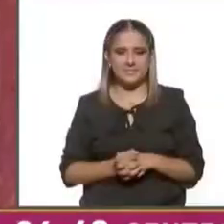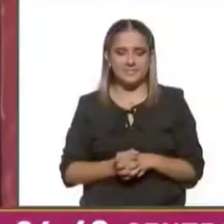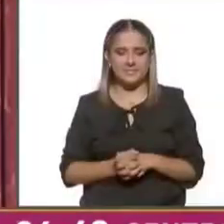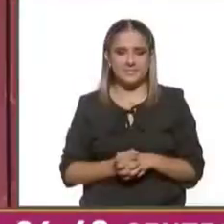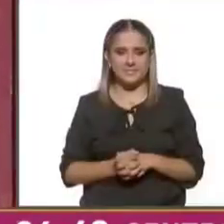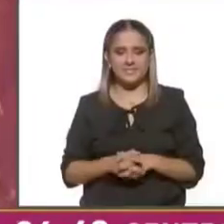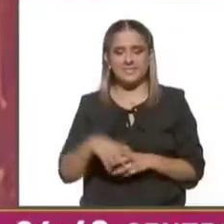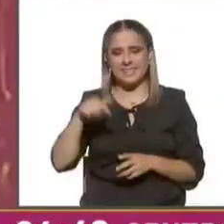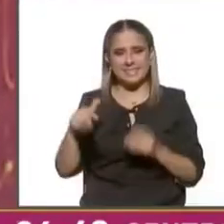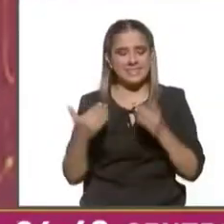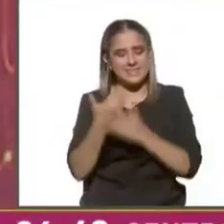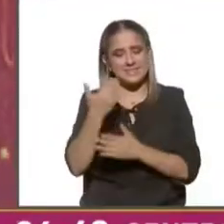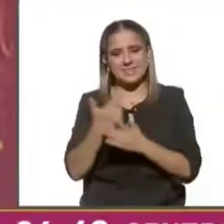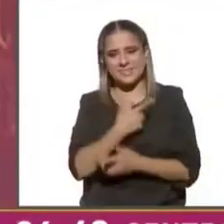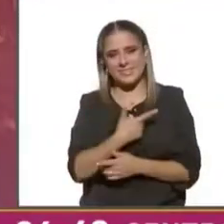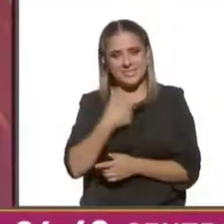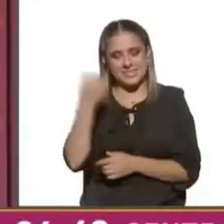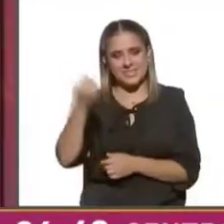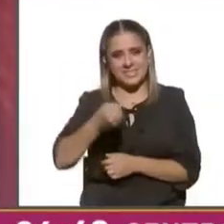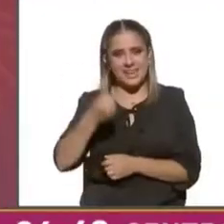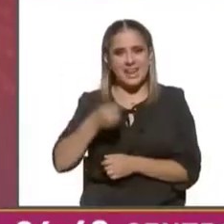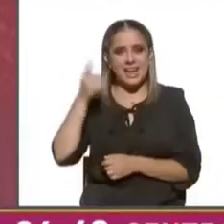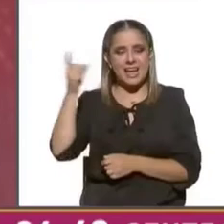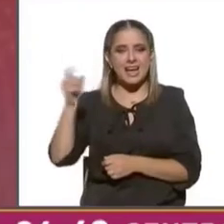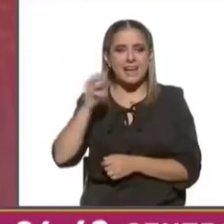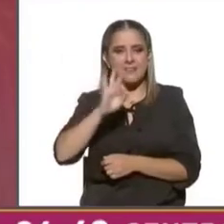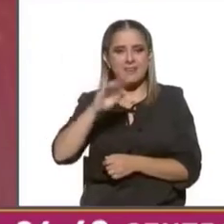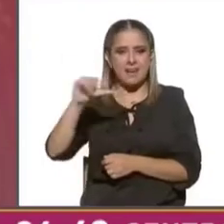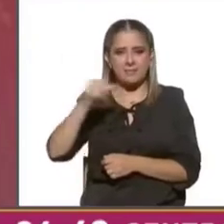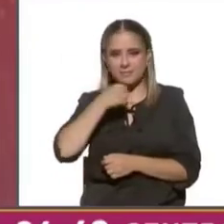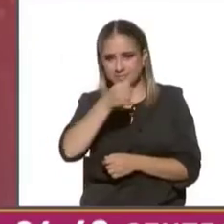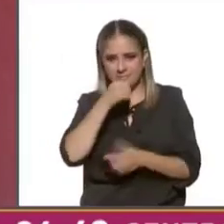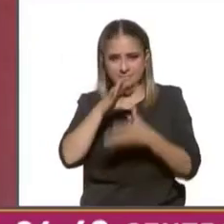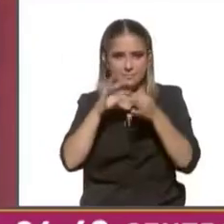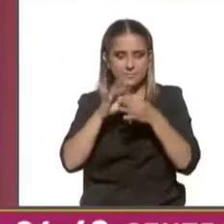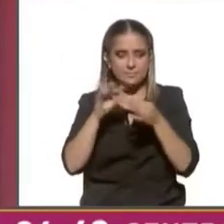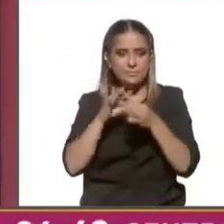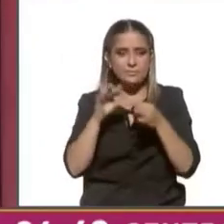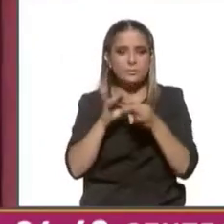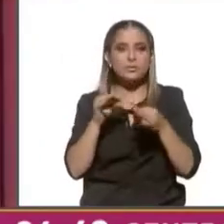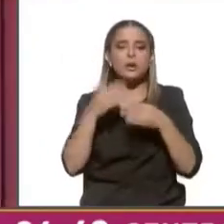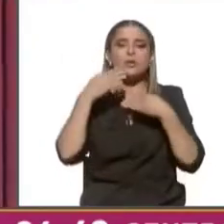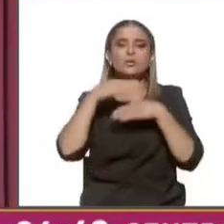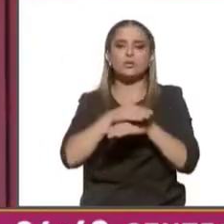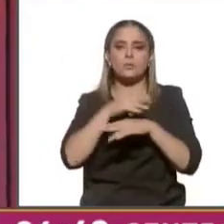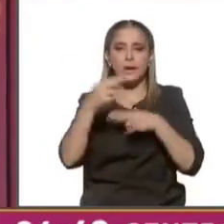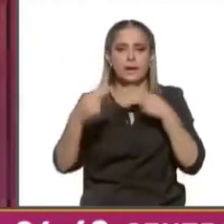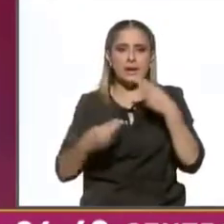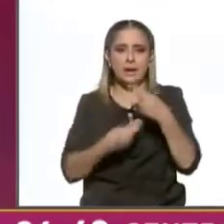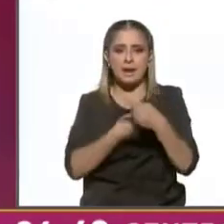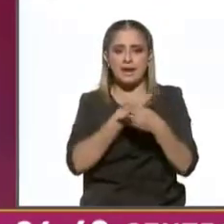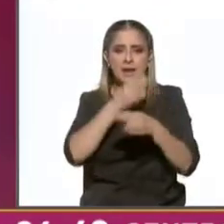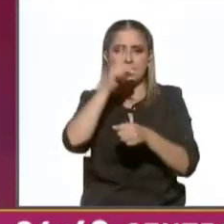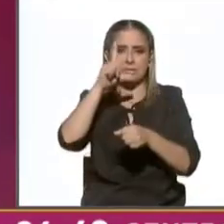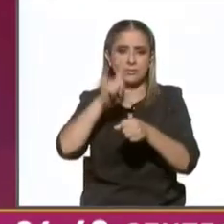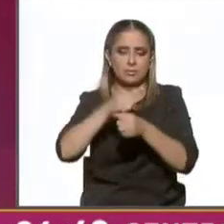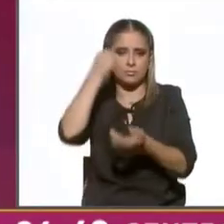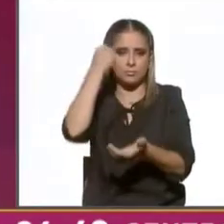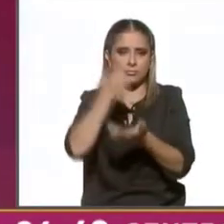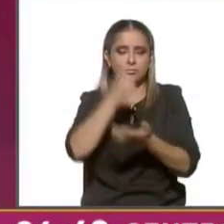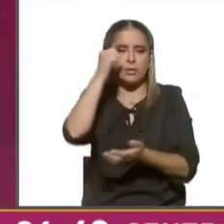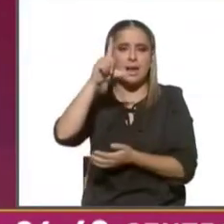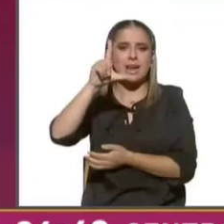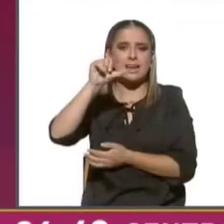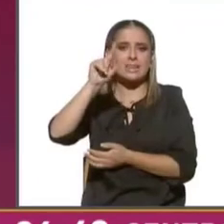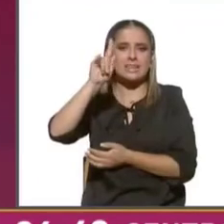Esta mañana me da mucho gusto saludar a Francisco Abundis, director de Parametría, la nacionalización de litio. Paco, ¿cómo estás? Un